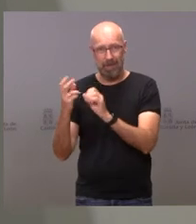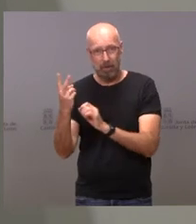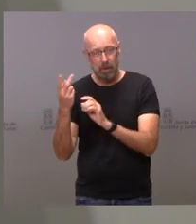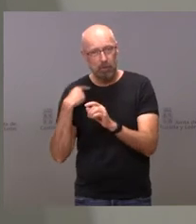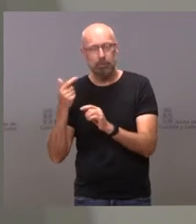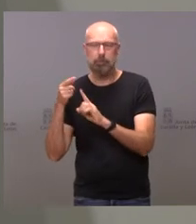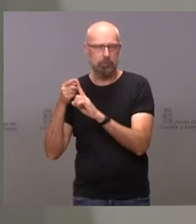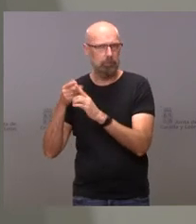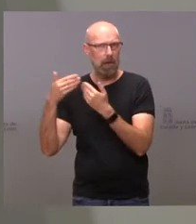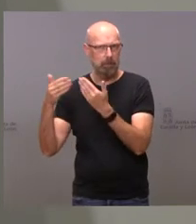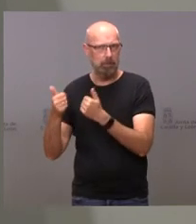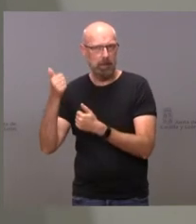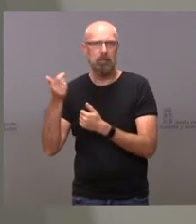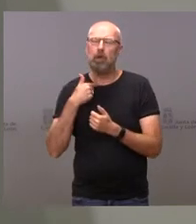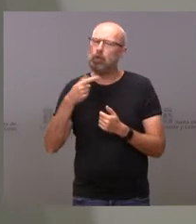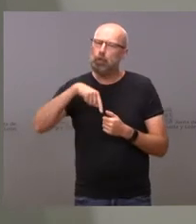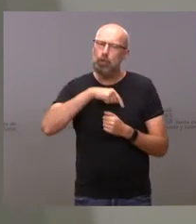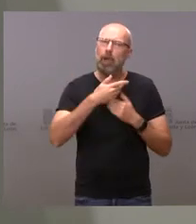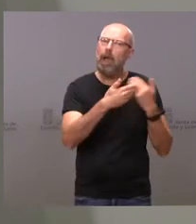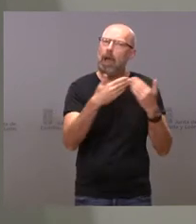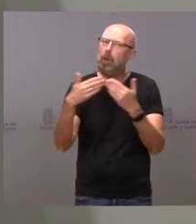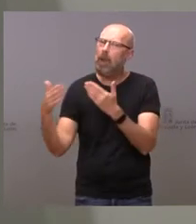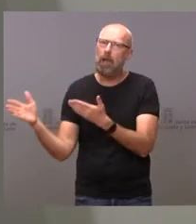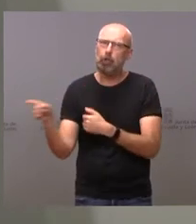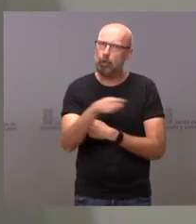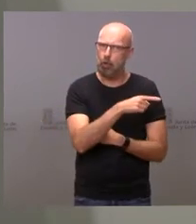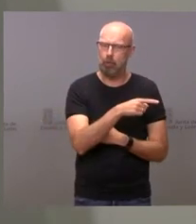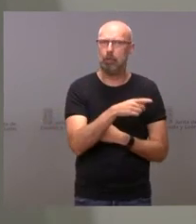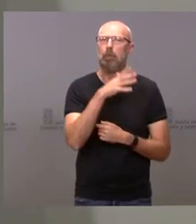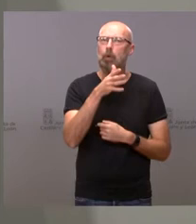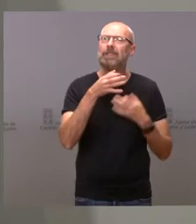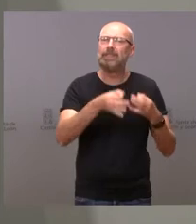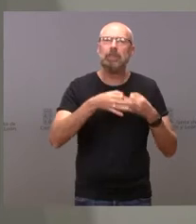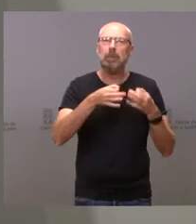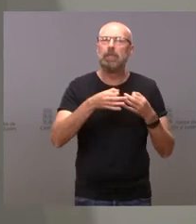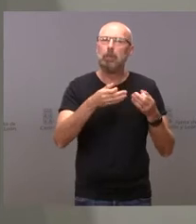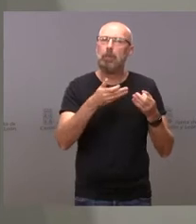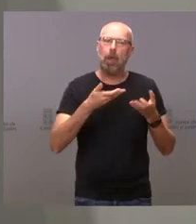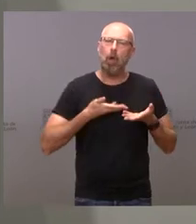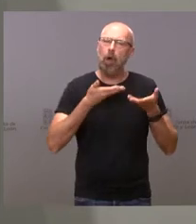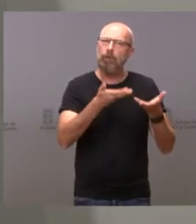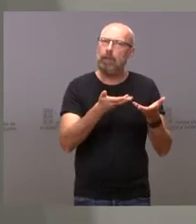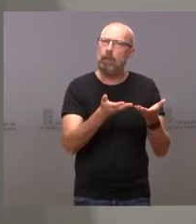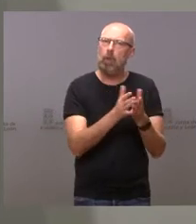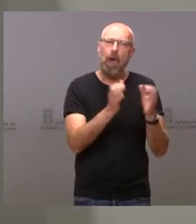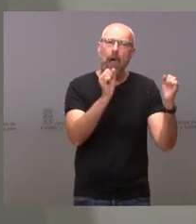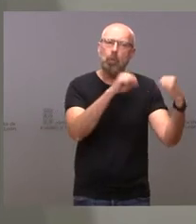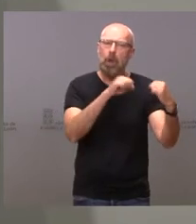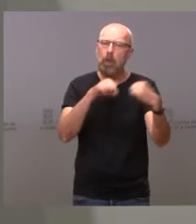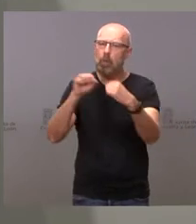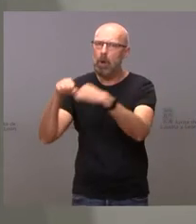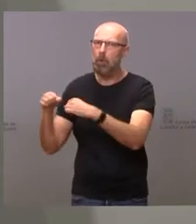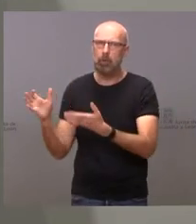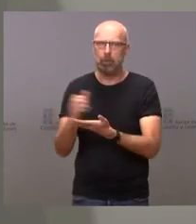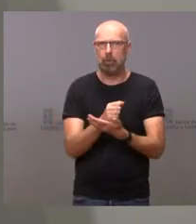con todos los grupos. Creemos que siempre hemos ofrecido la posibilidad de acuerdo a todos los grupos parlamentarios. Esa es nuestra actitud y esa